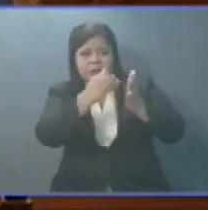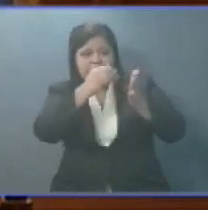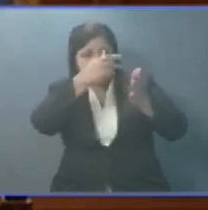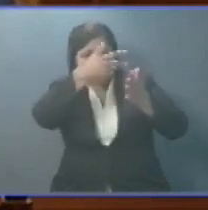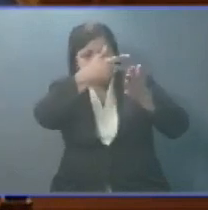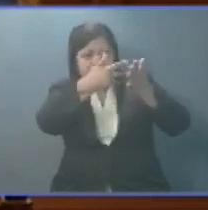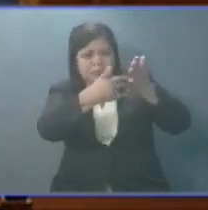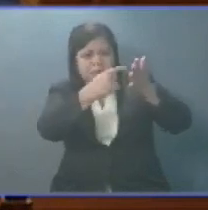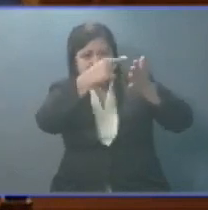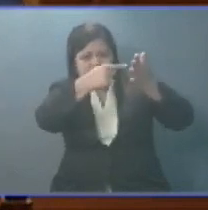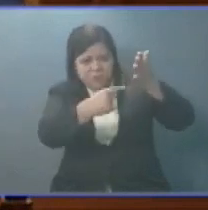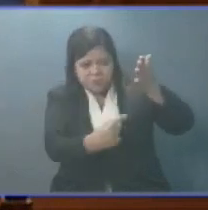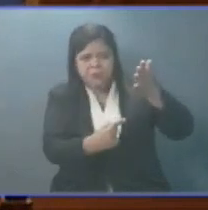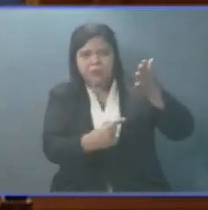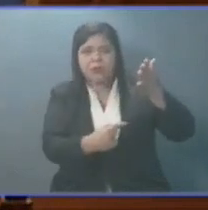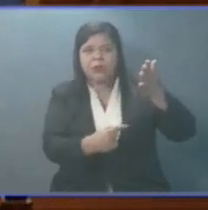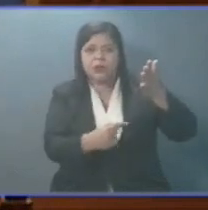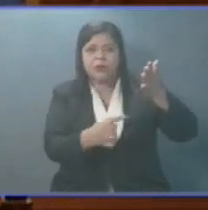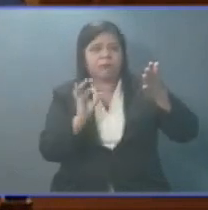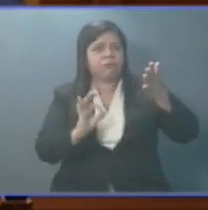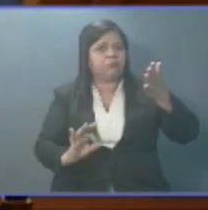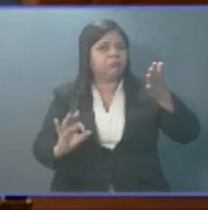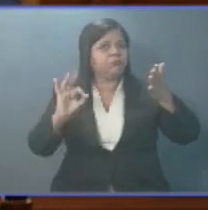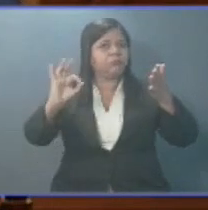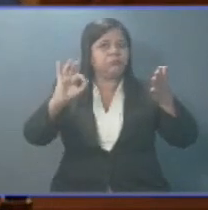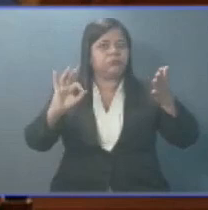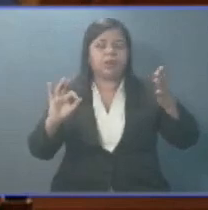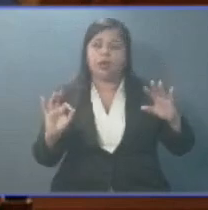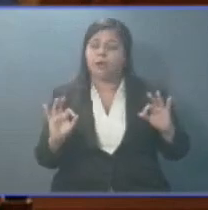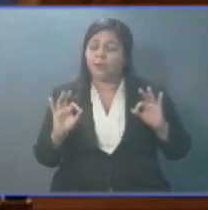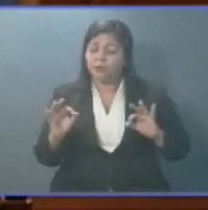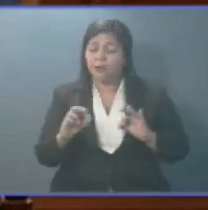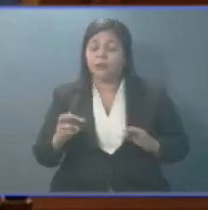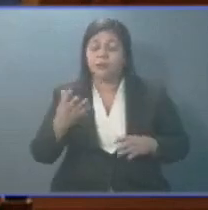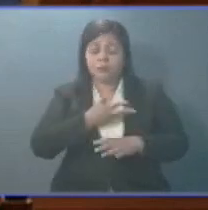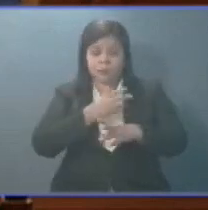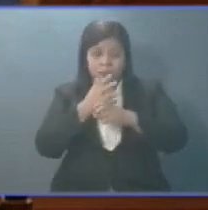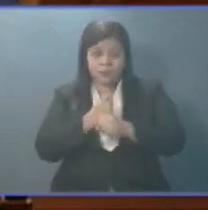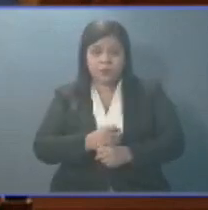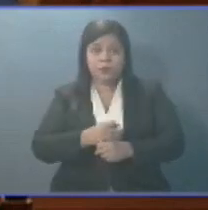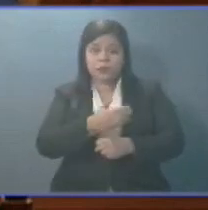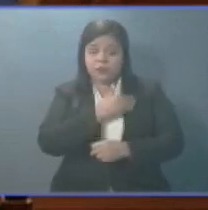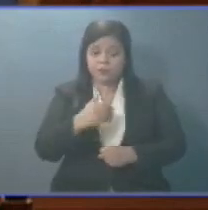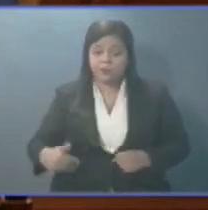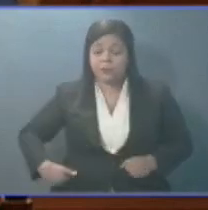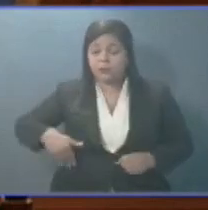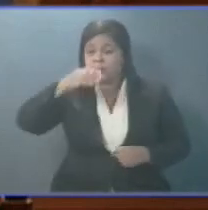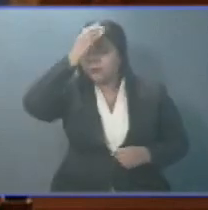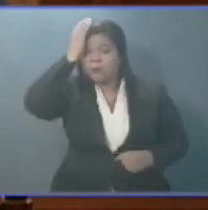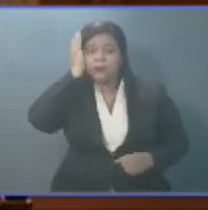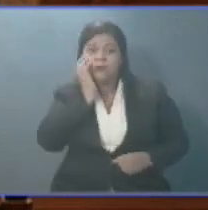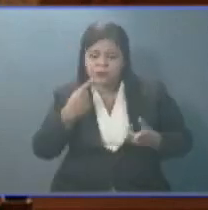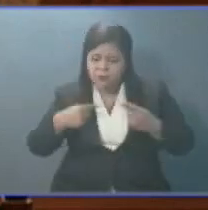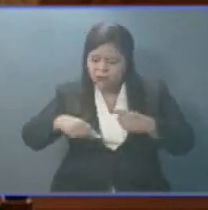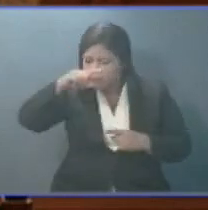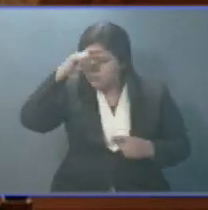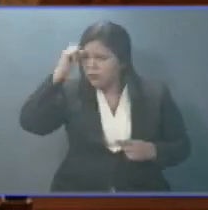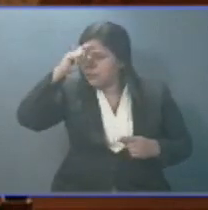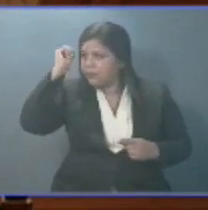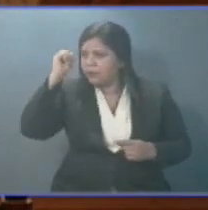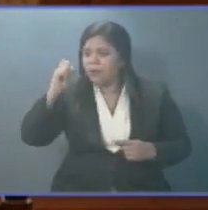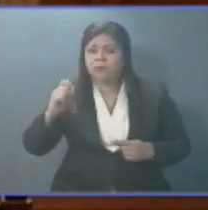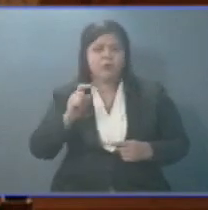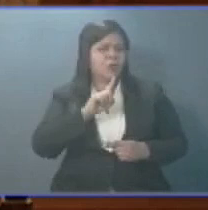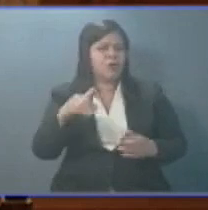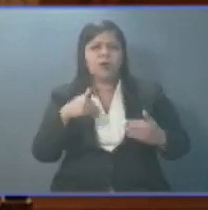en un referente en materia de seguridad de la región como gobierno el presidente de mujeres continuaremos trabajando sin